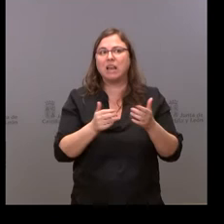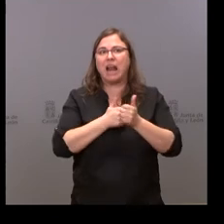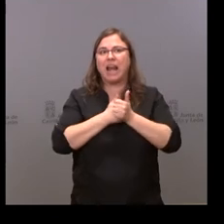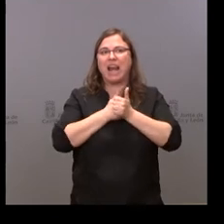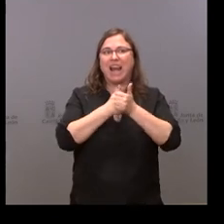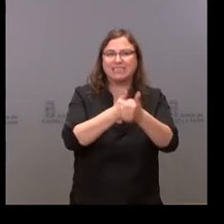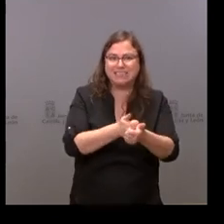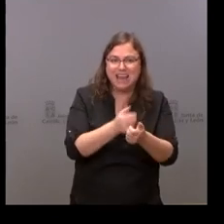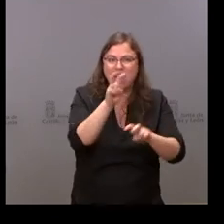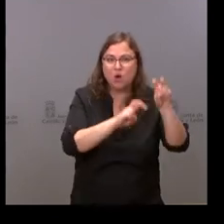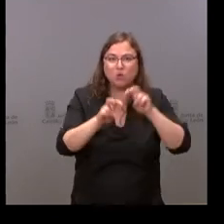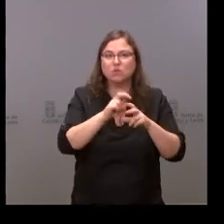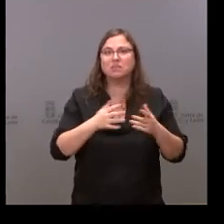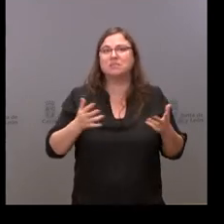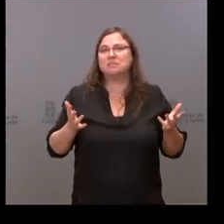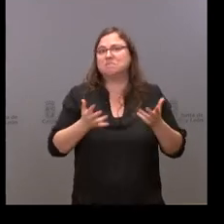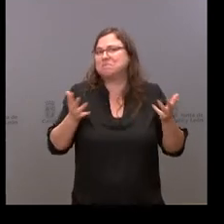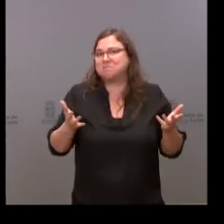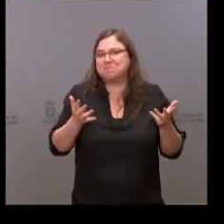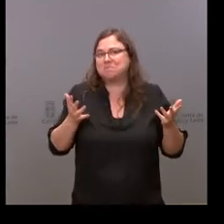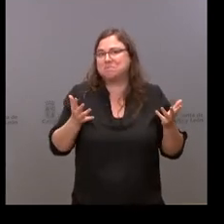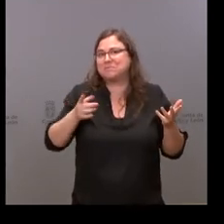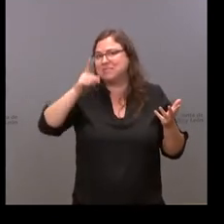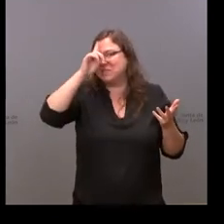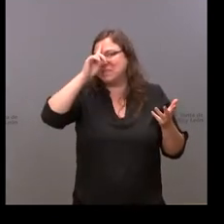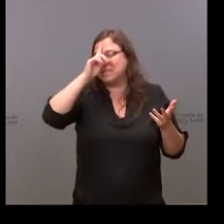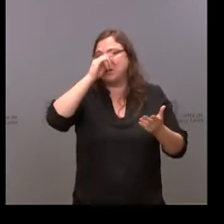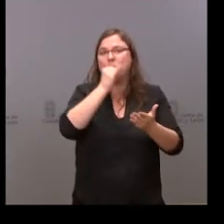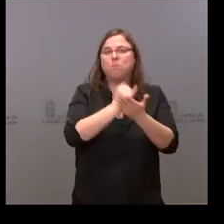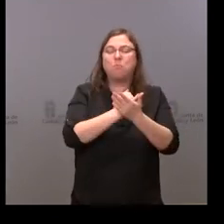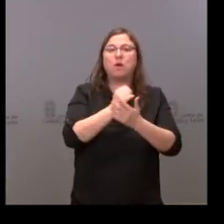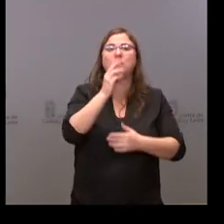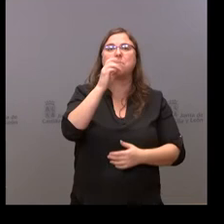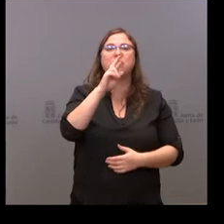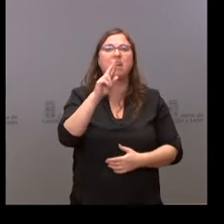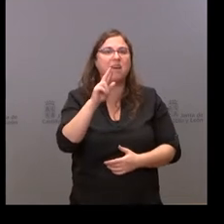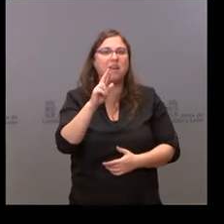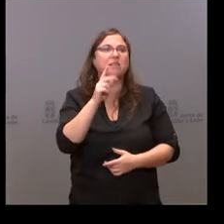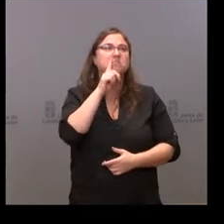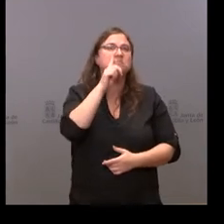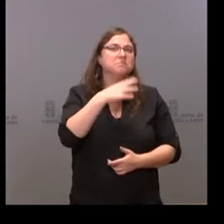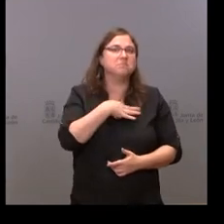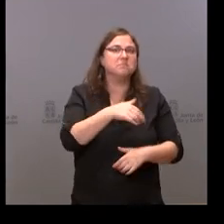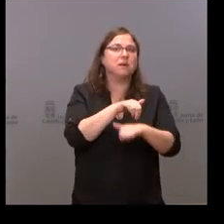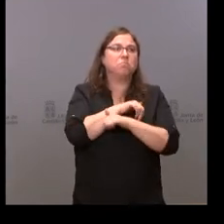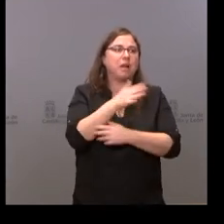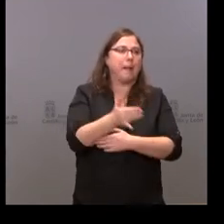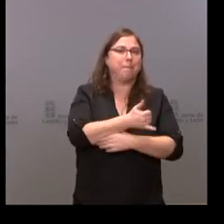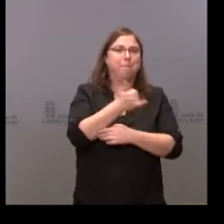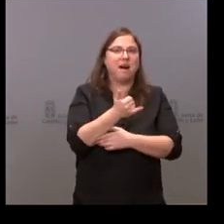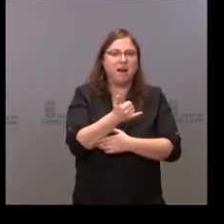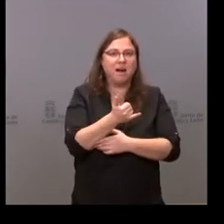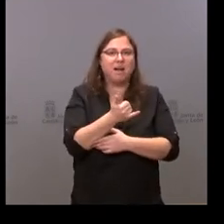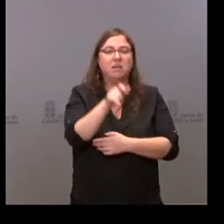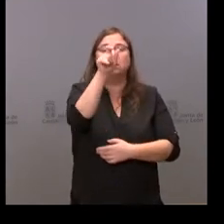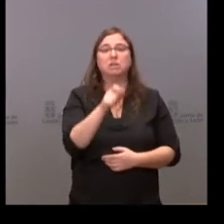seguir haciendo no sé con pcr los antígenos a los contagios tener a la gente de baja a tener a gente tres